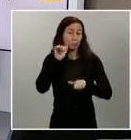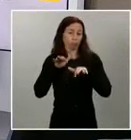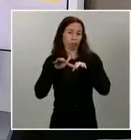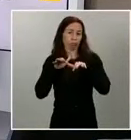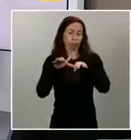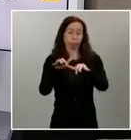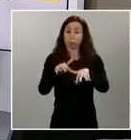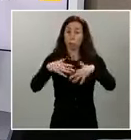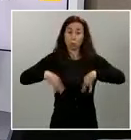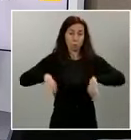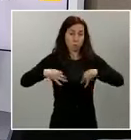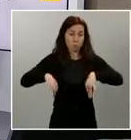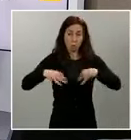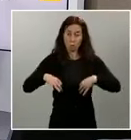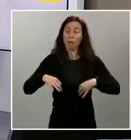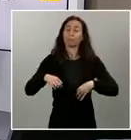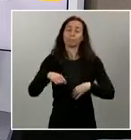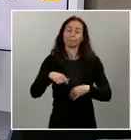la colaboración